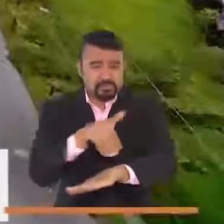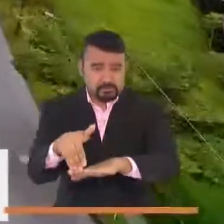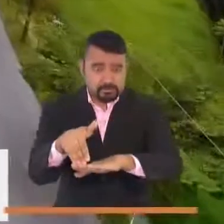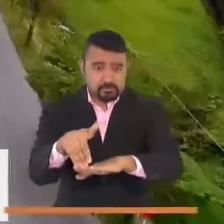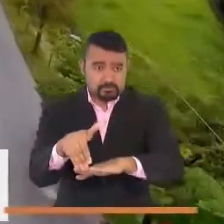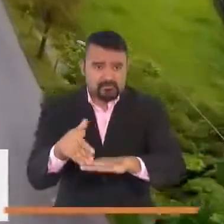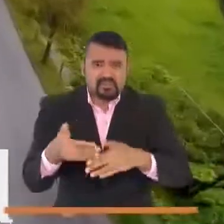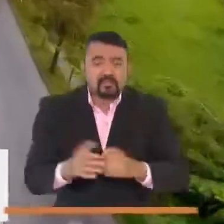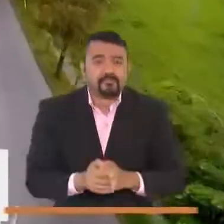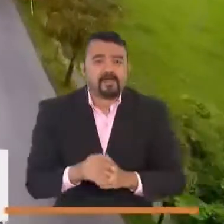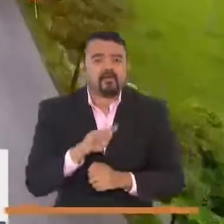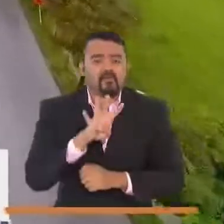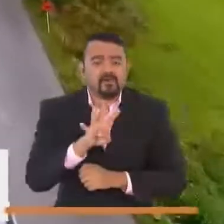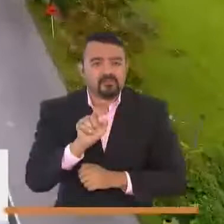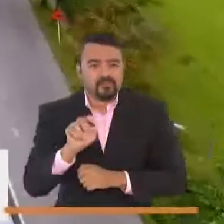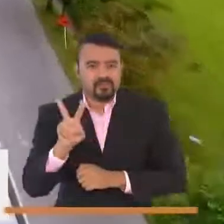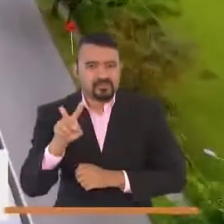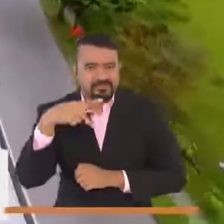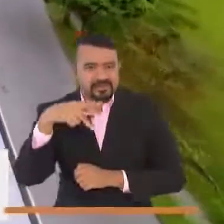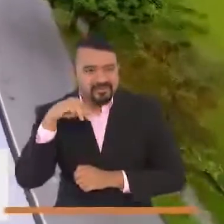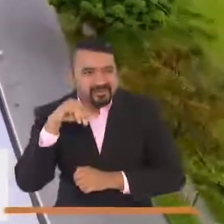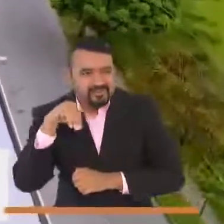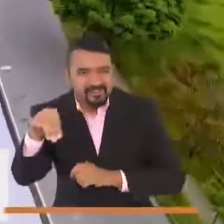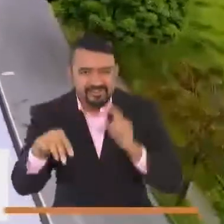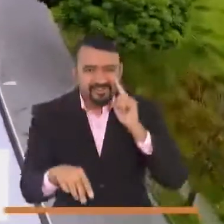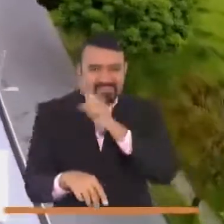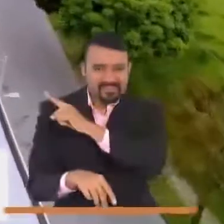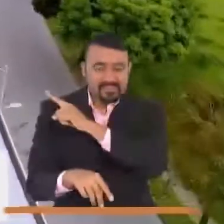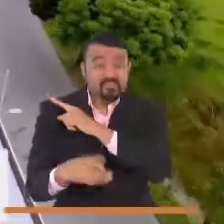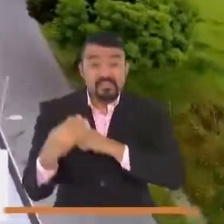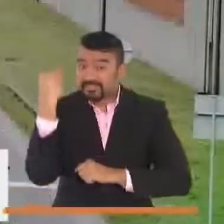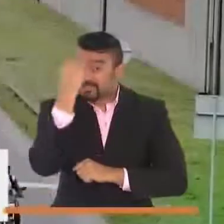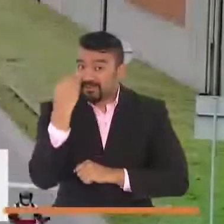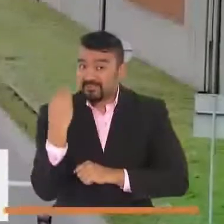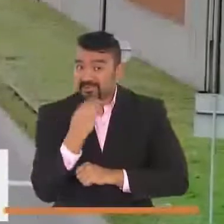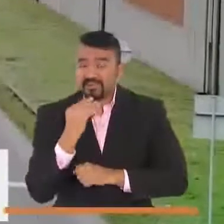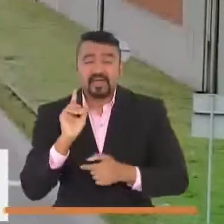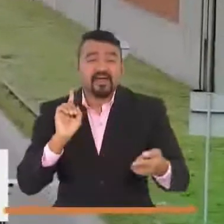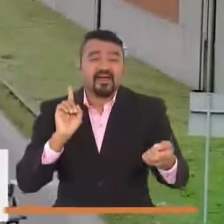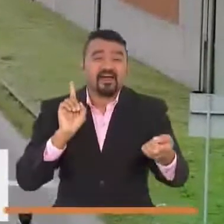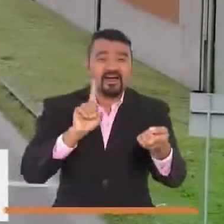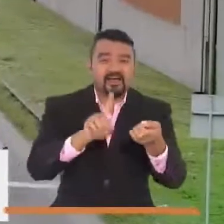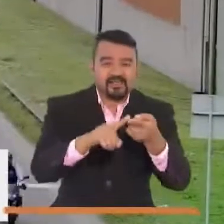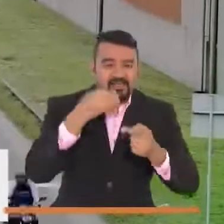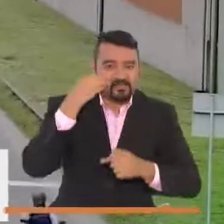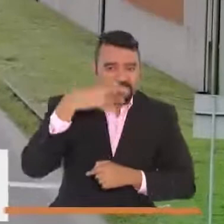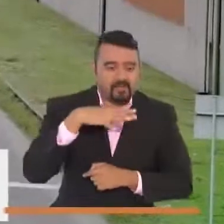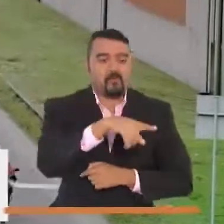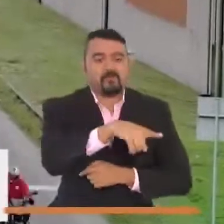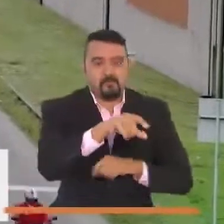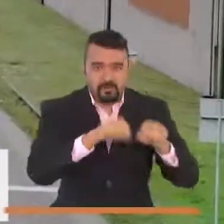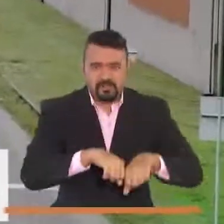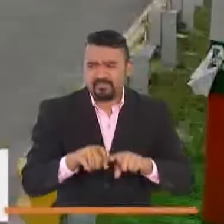en su totalidad con 4.2 kilómetros de extensión entre Sabaneta y Envigado, mejorando así la conexión vehicular entre Medellín y